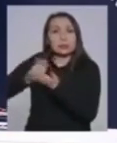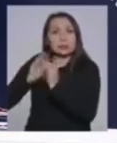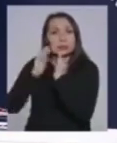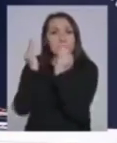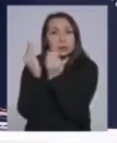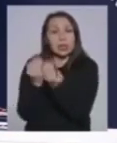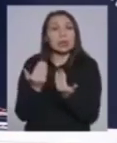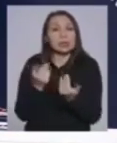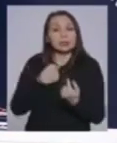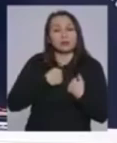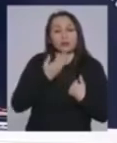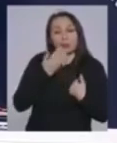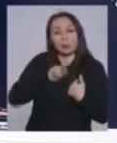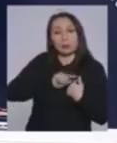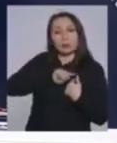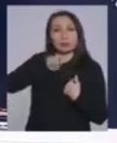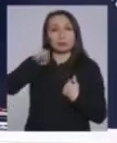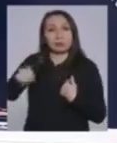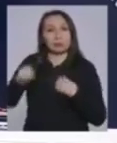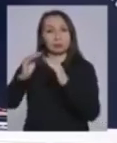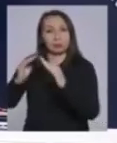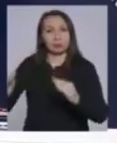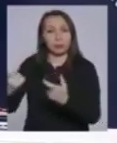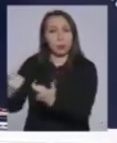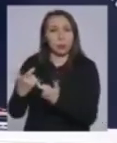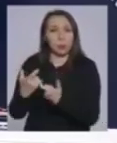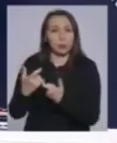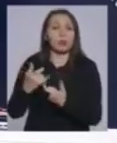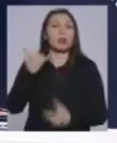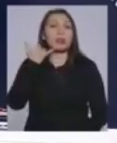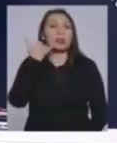que requieran ser trasladadas a una residencia sanitaria.